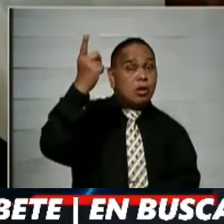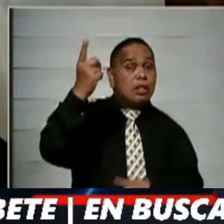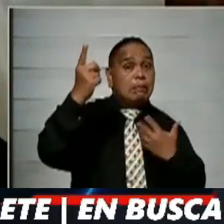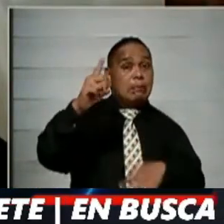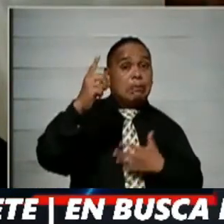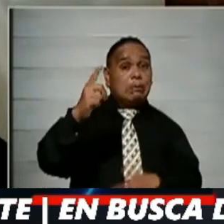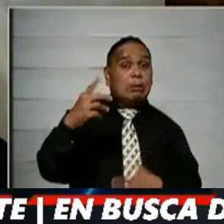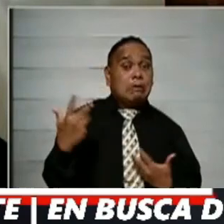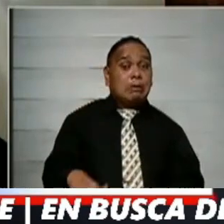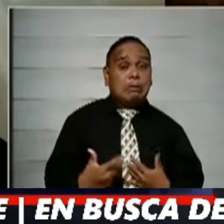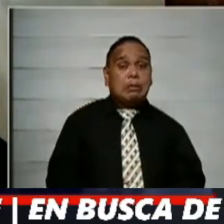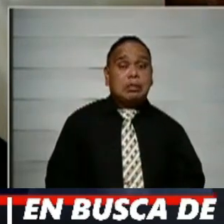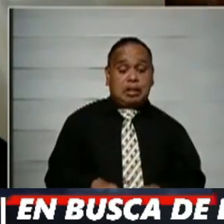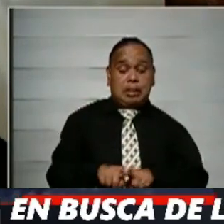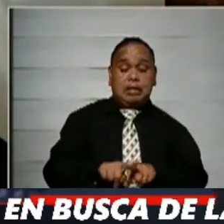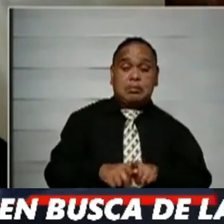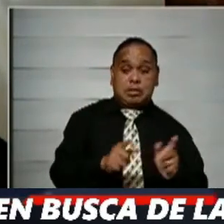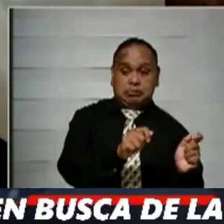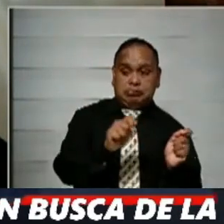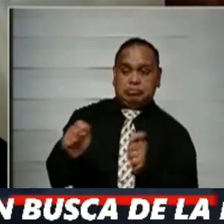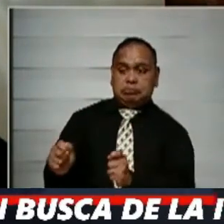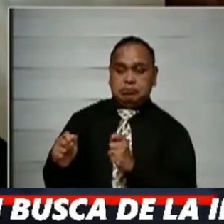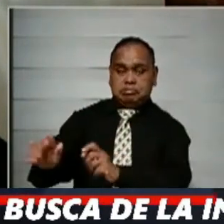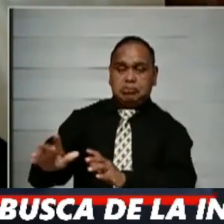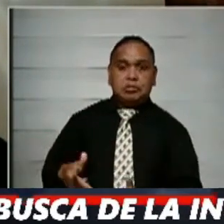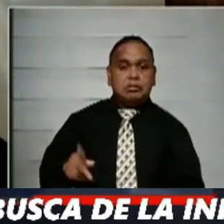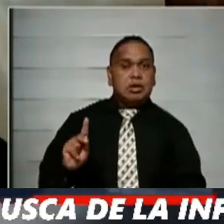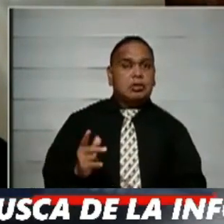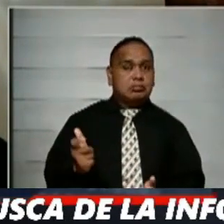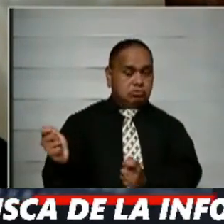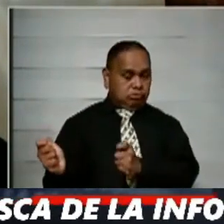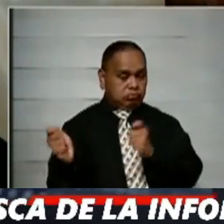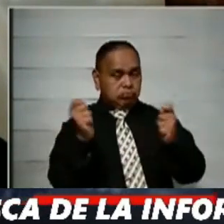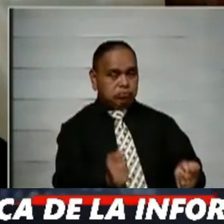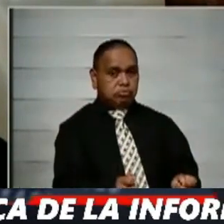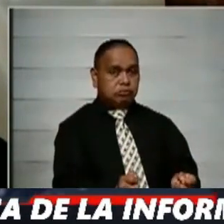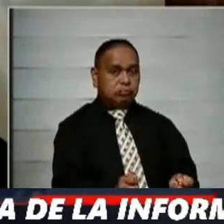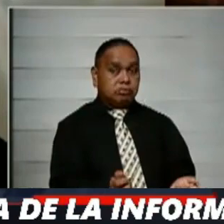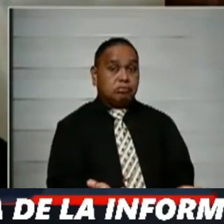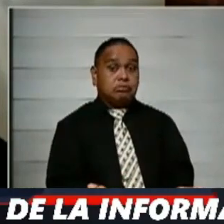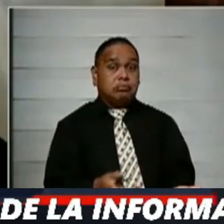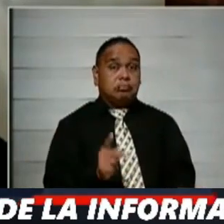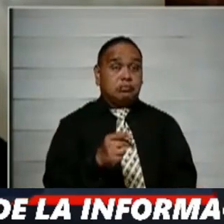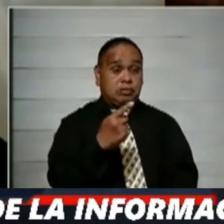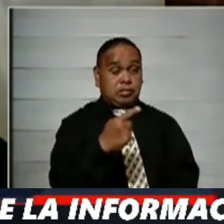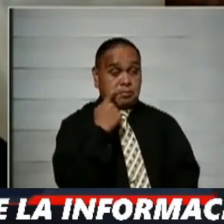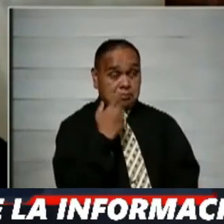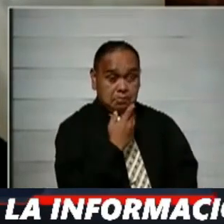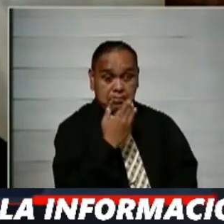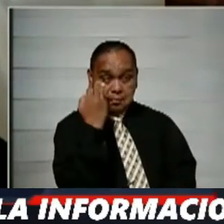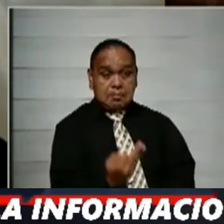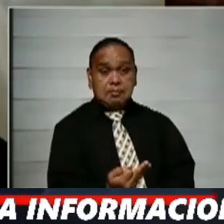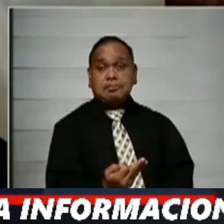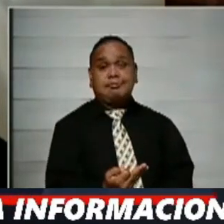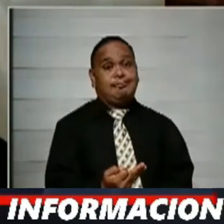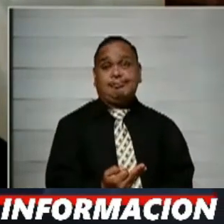158,700 dólares, dárselos al hermanito por nada, y no pueden dar una cantidad, es decir, porque además no lo merecen. El juez ya determinó